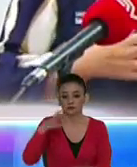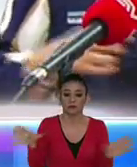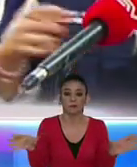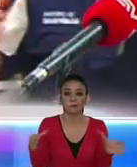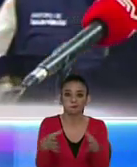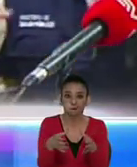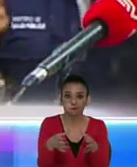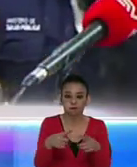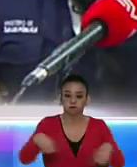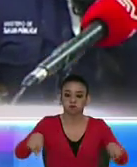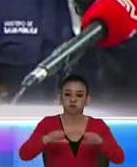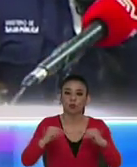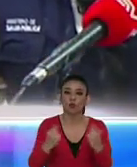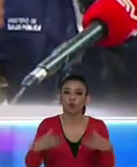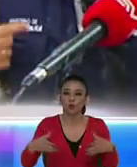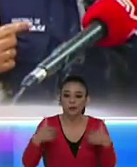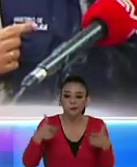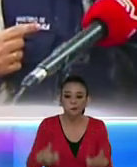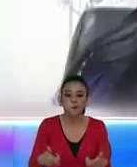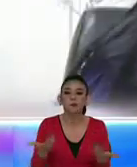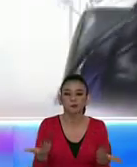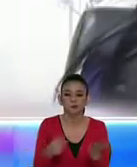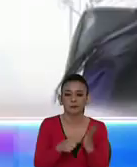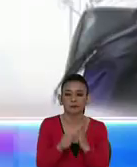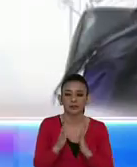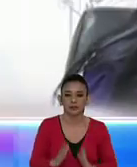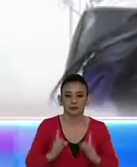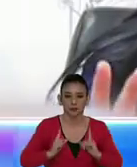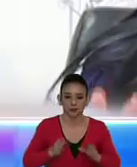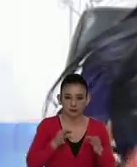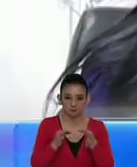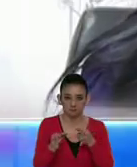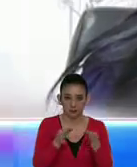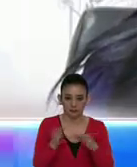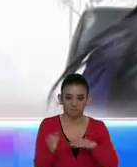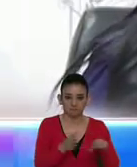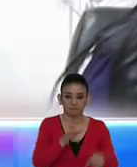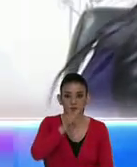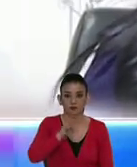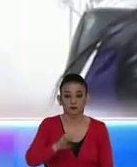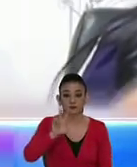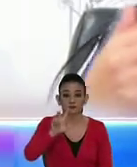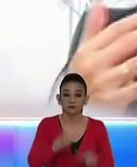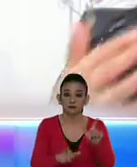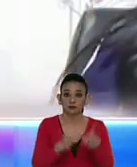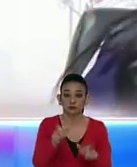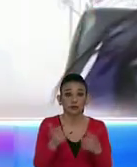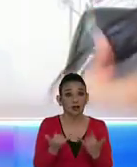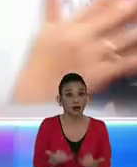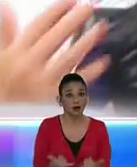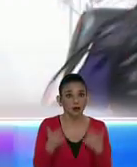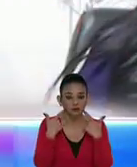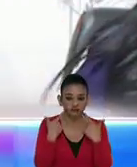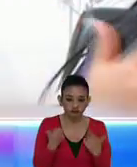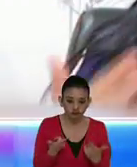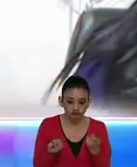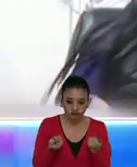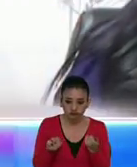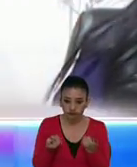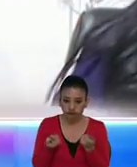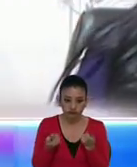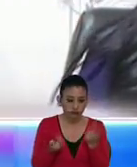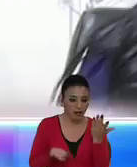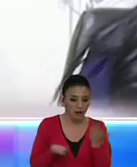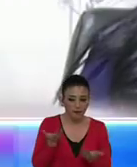la ministra de Salud indicó 203 personas que las estamos siguiendo, monitoreando para ver si no